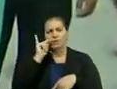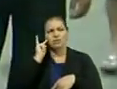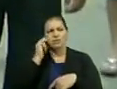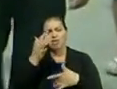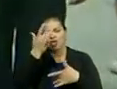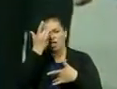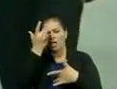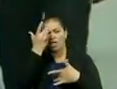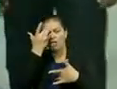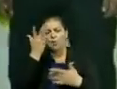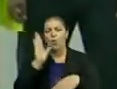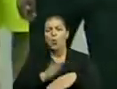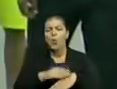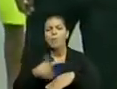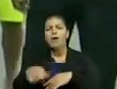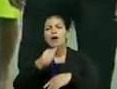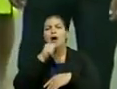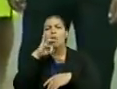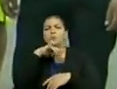Se enferman los niños, hombre.